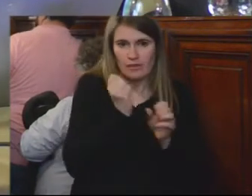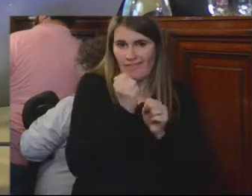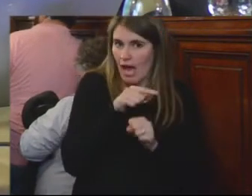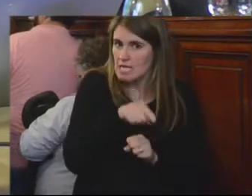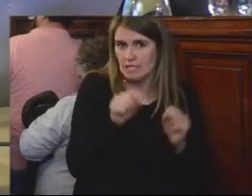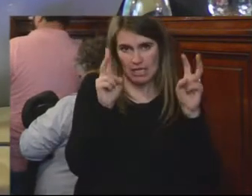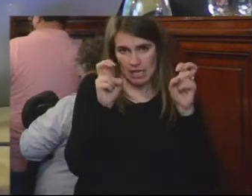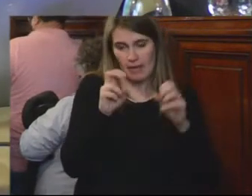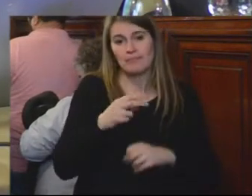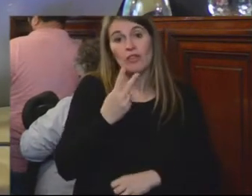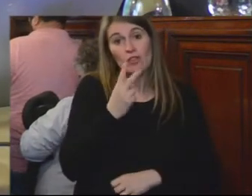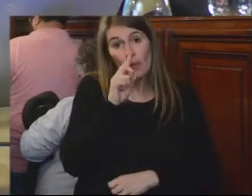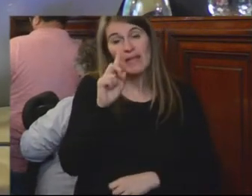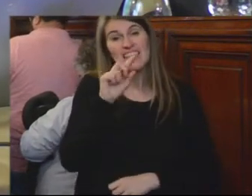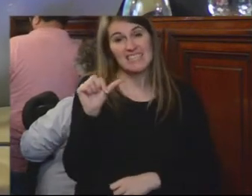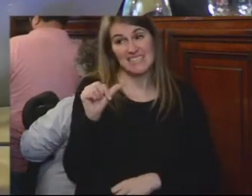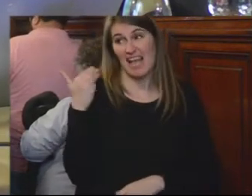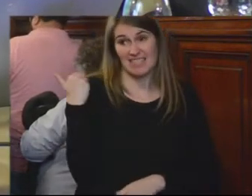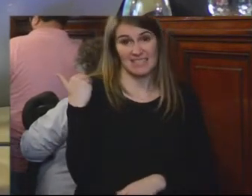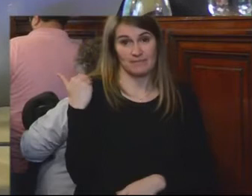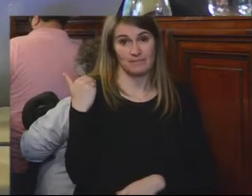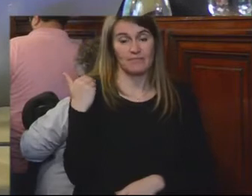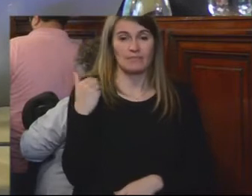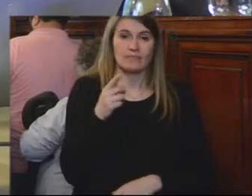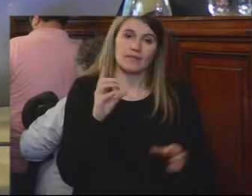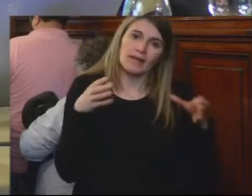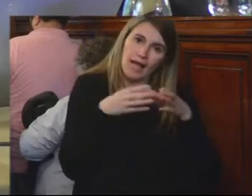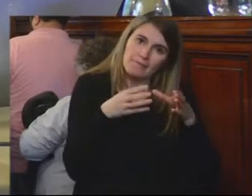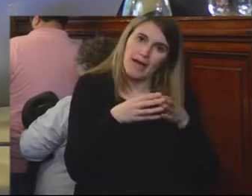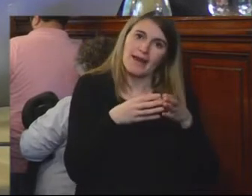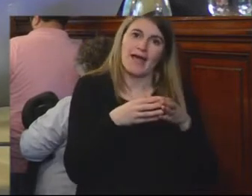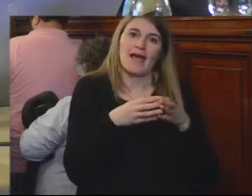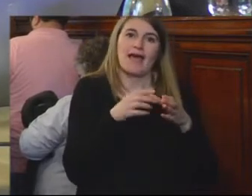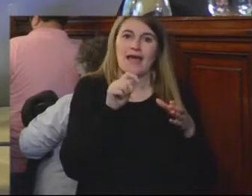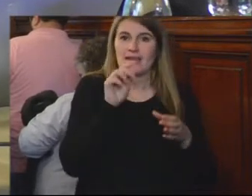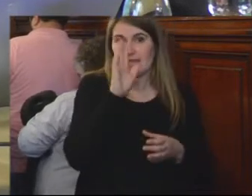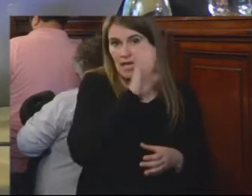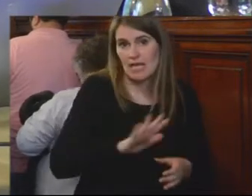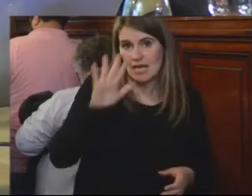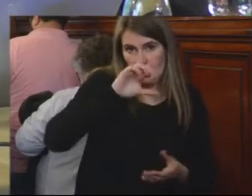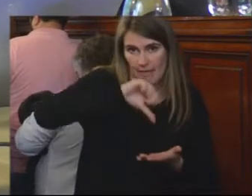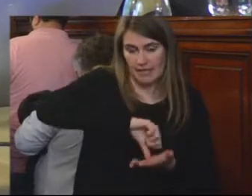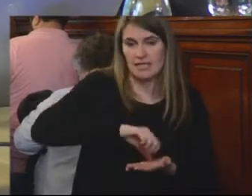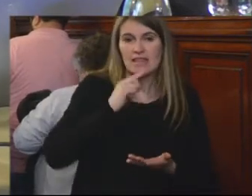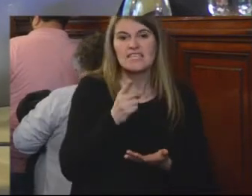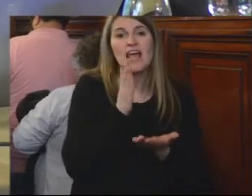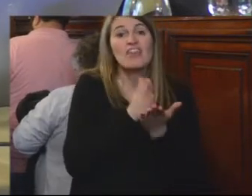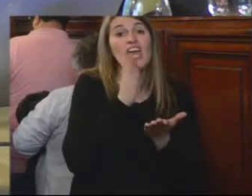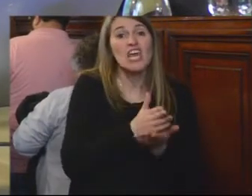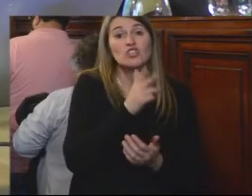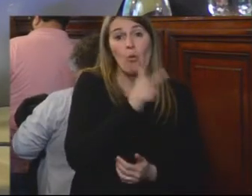el 2016 la cámara nacional de casación penal creó una secretaría de derechos humanos para el seguimiento